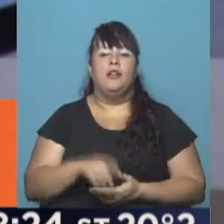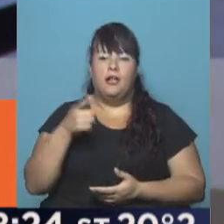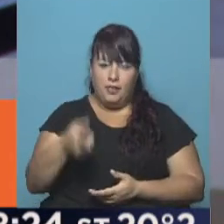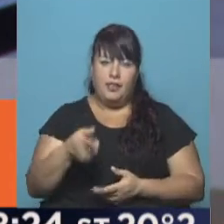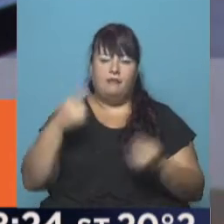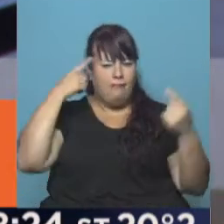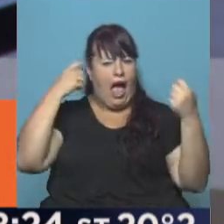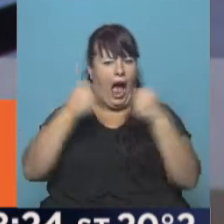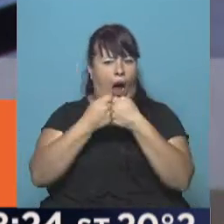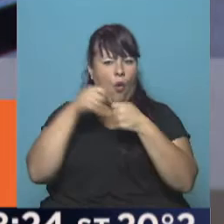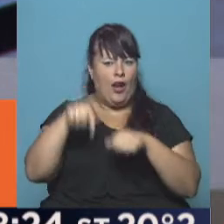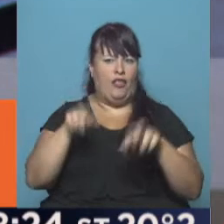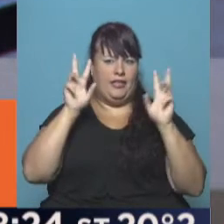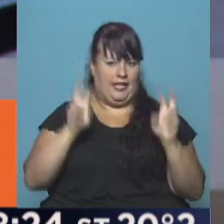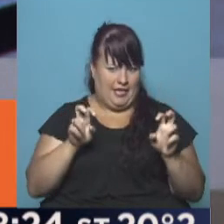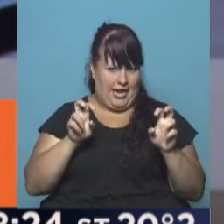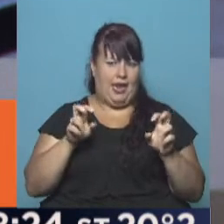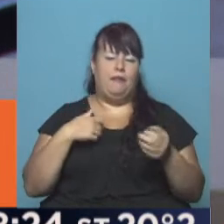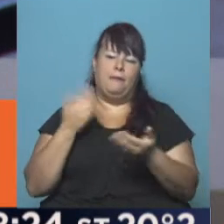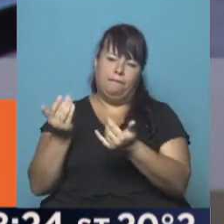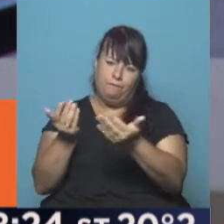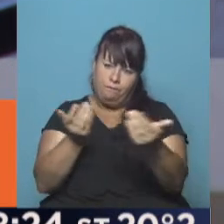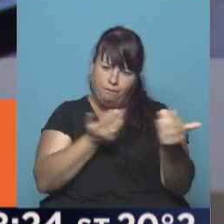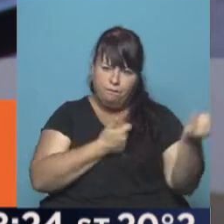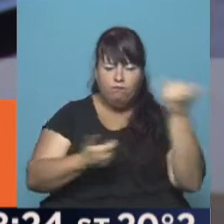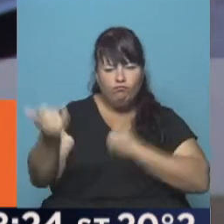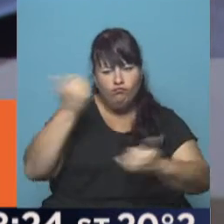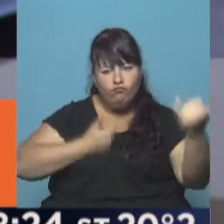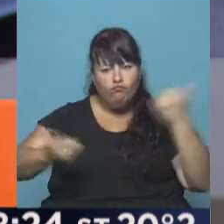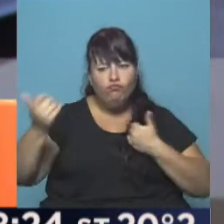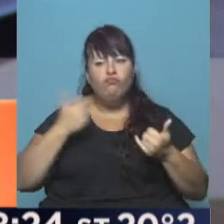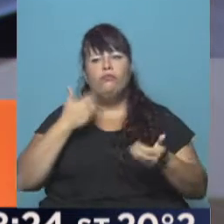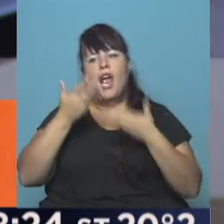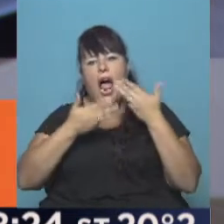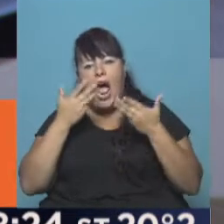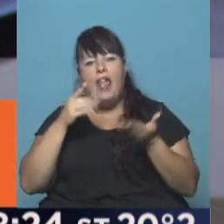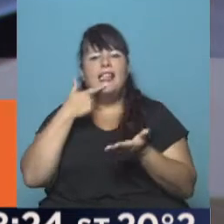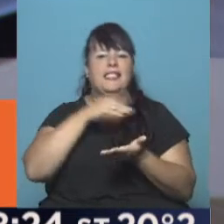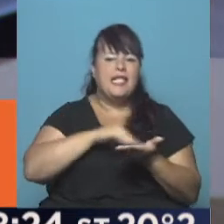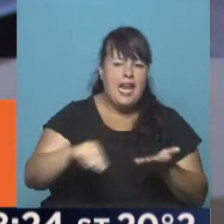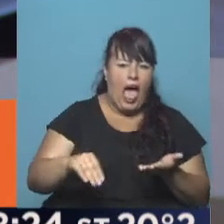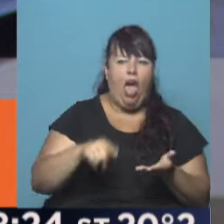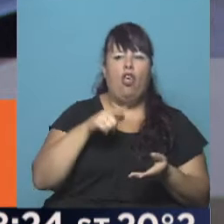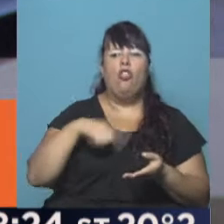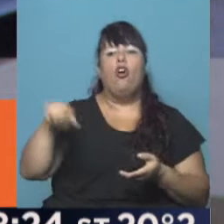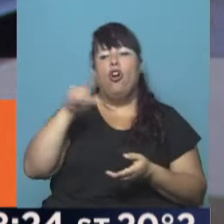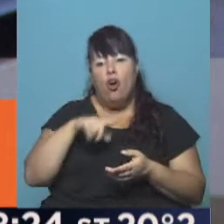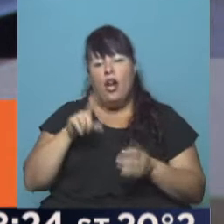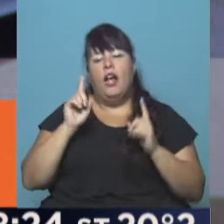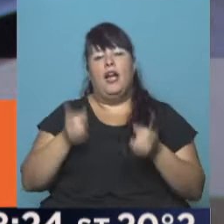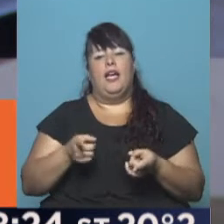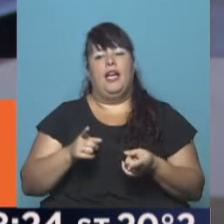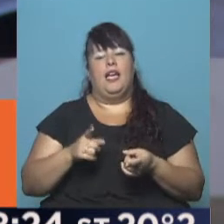sintonía con este tema hemos escuchado todos estas expresiones de senadores donde han